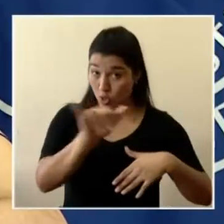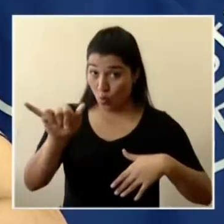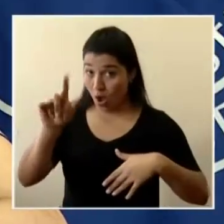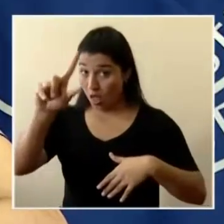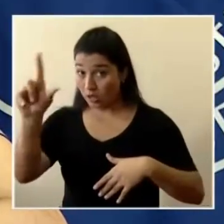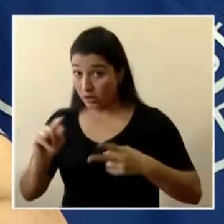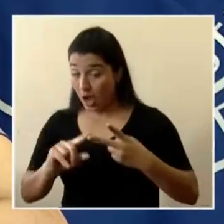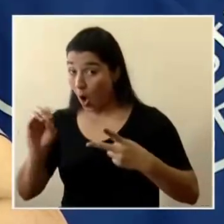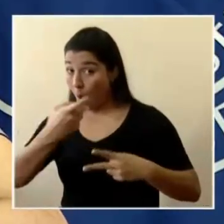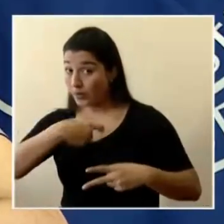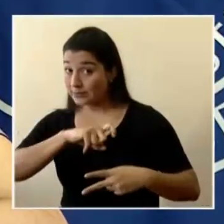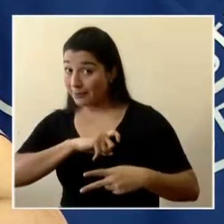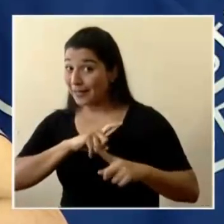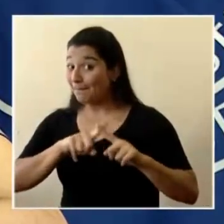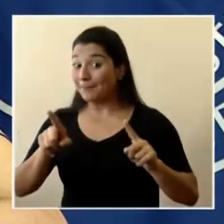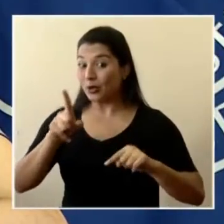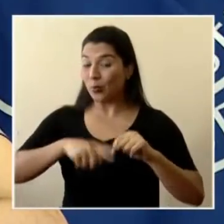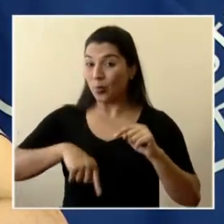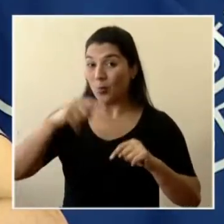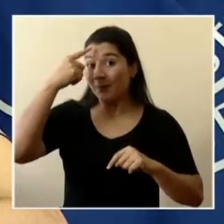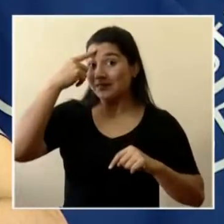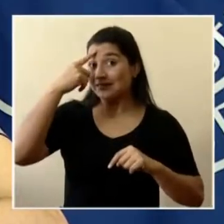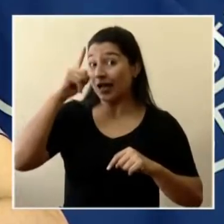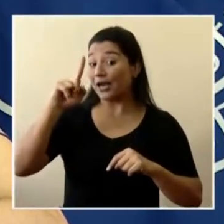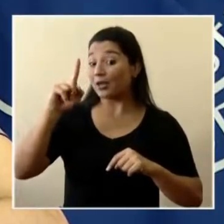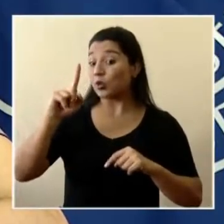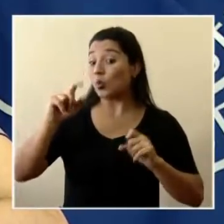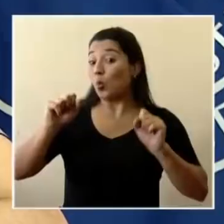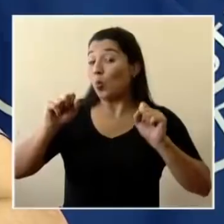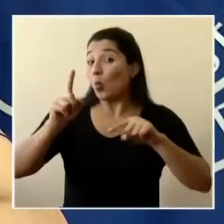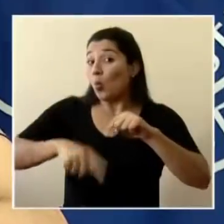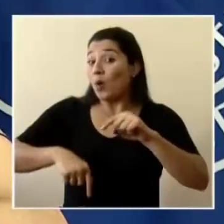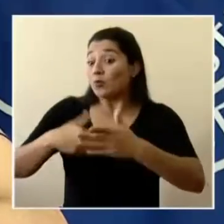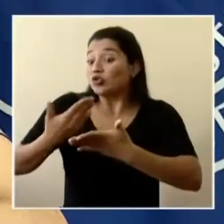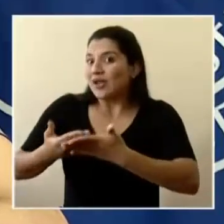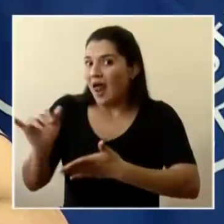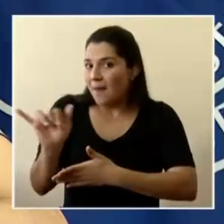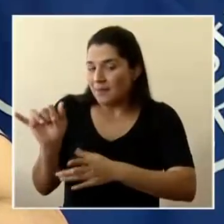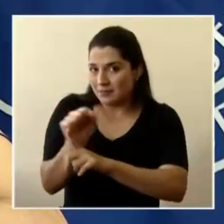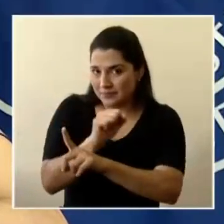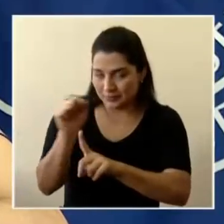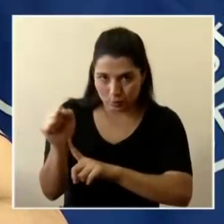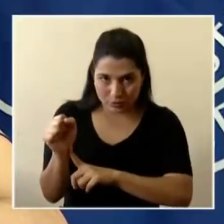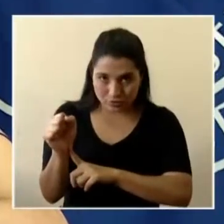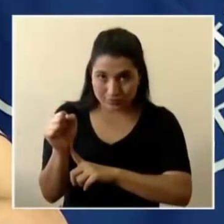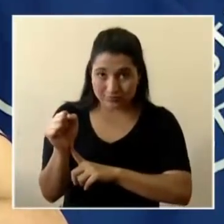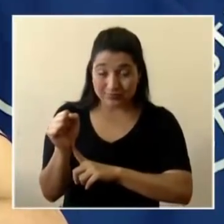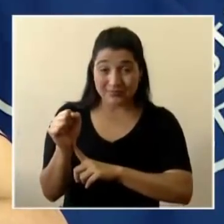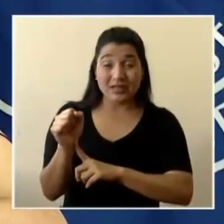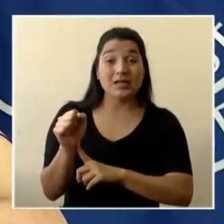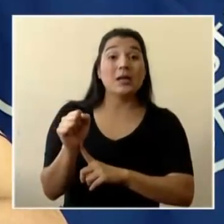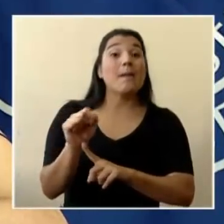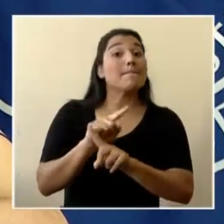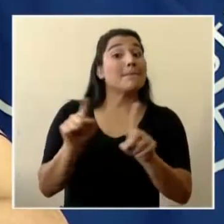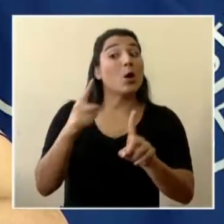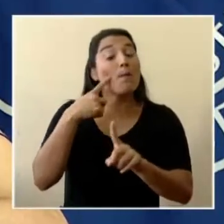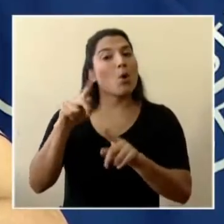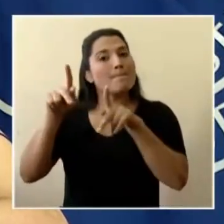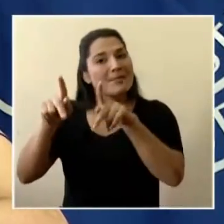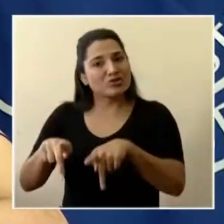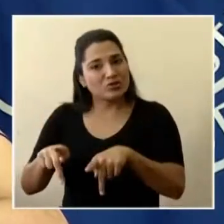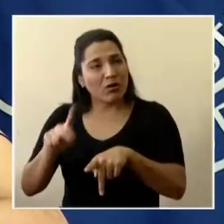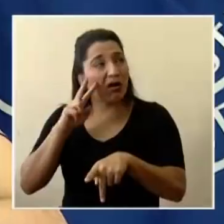podemos decir que no va a ocurrir ese escenario. Y justamente es en comportamientos de personas que no quieren acatar esto,